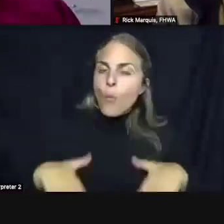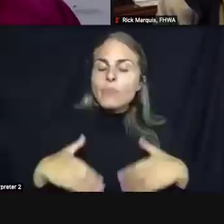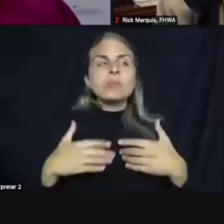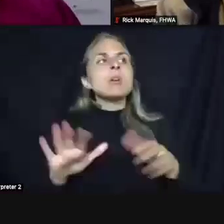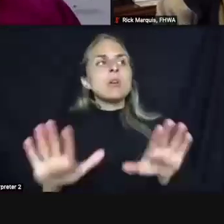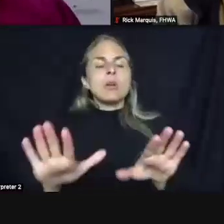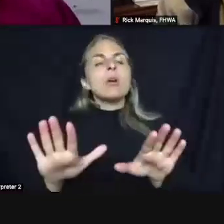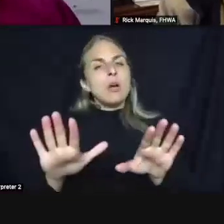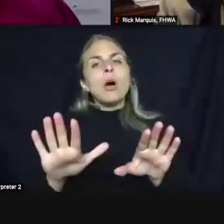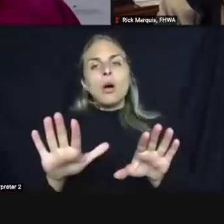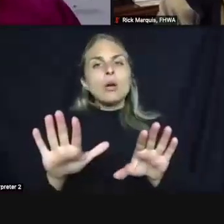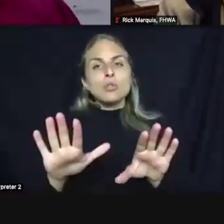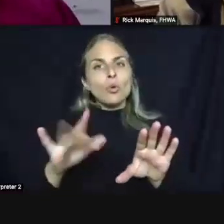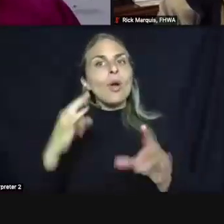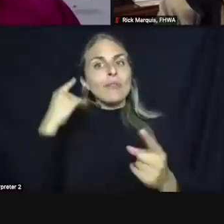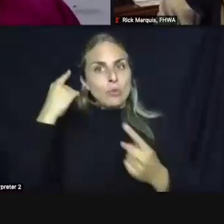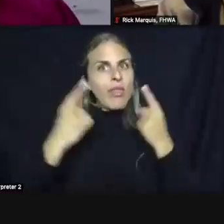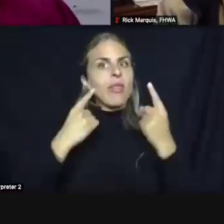trabajo.